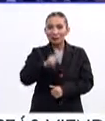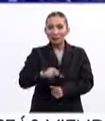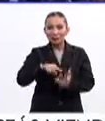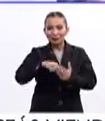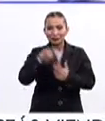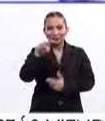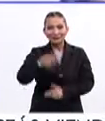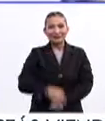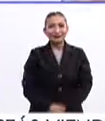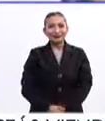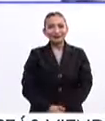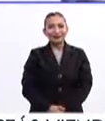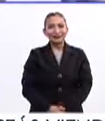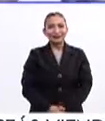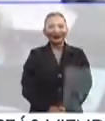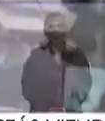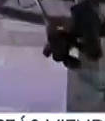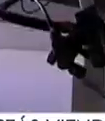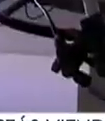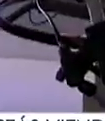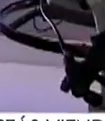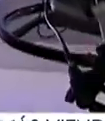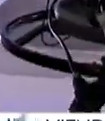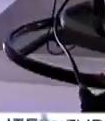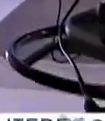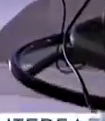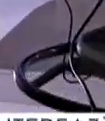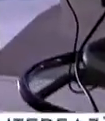Interfaz. Comenzamos.